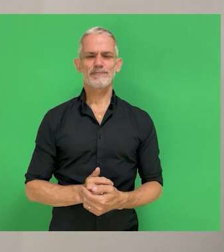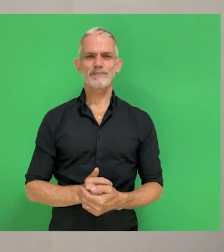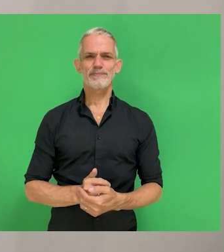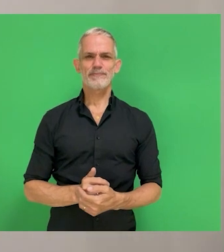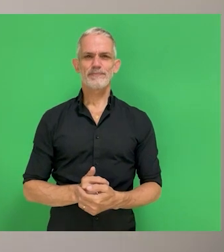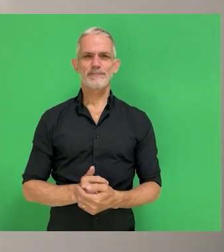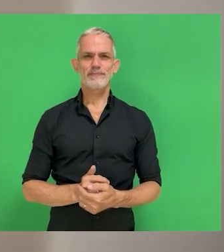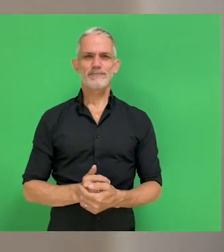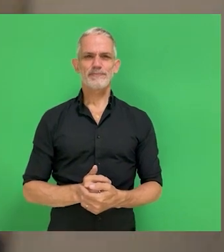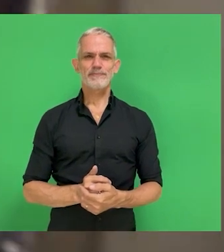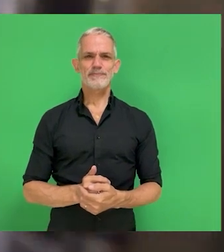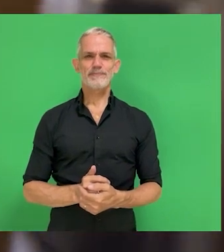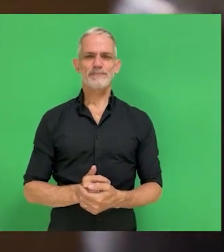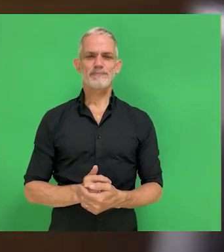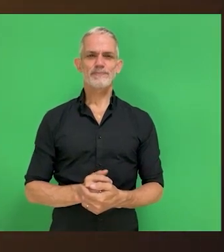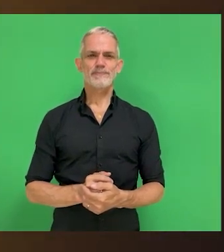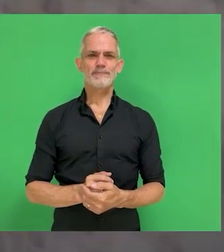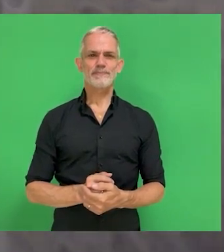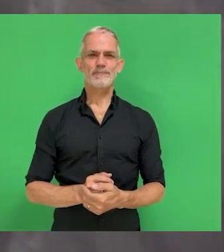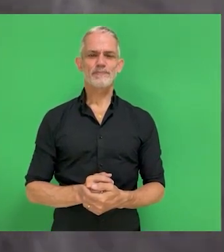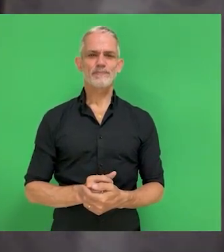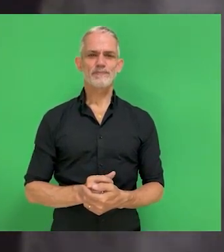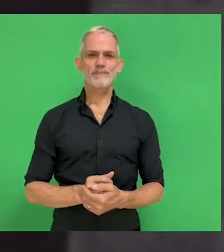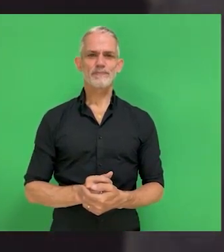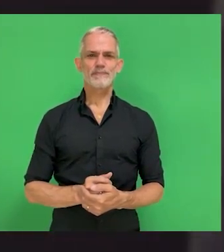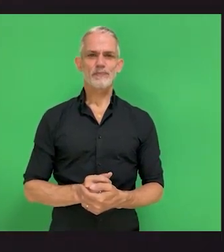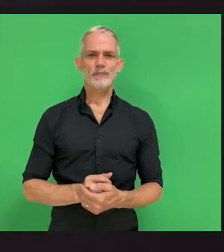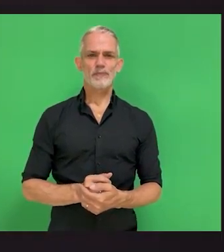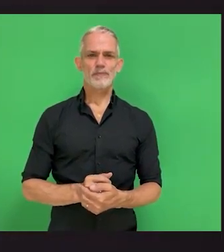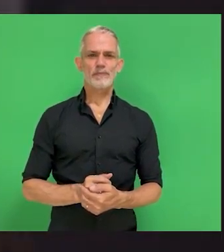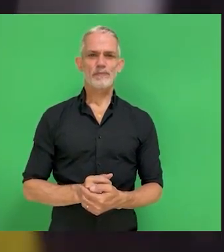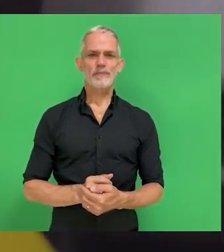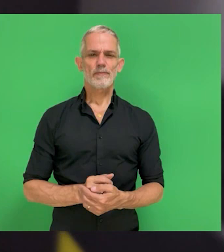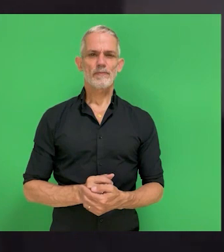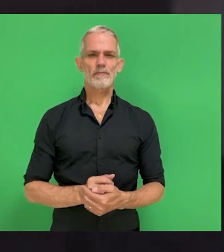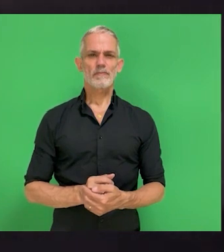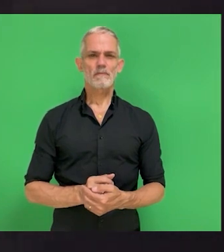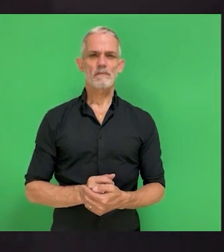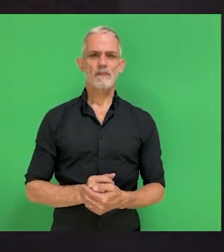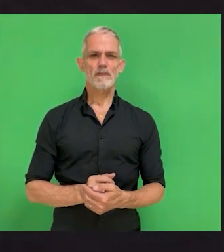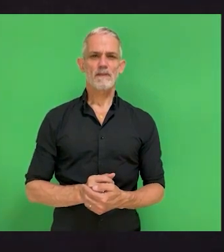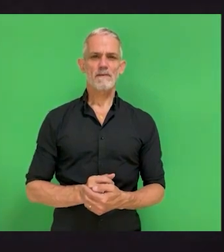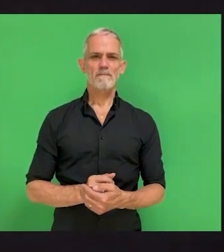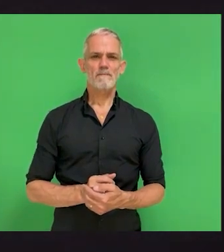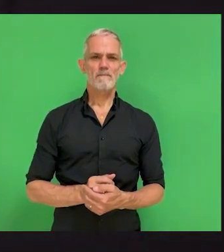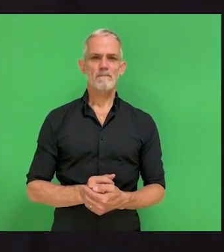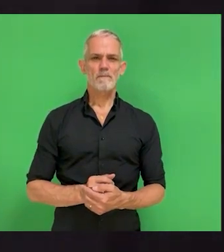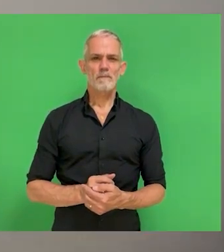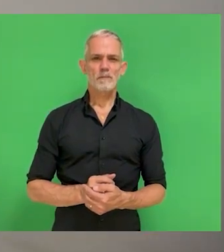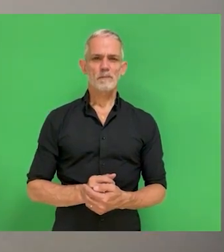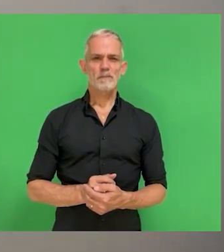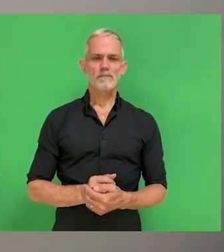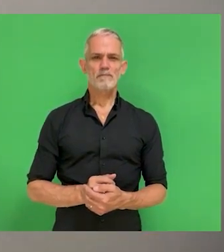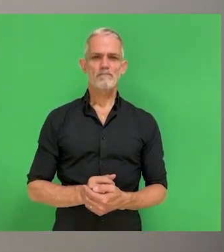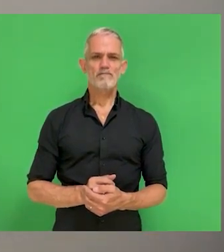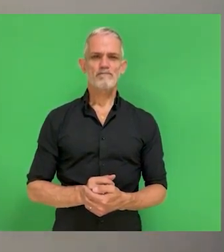cocina enorme y un uniforme militar de la época colonial exhibido en una vitrina. La cámara avanza por un pasillo largo